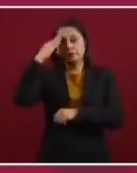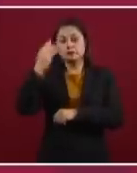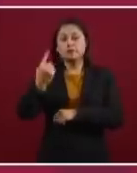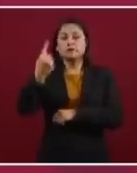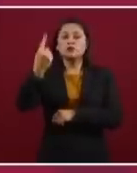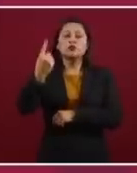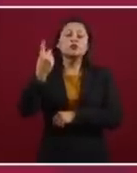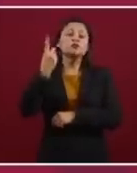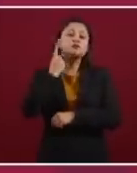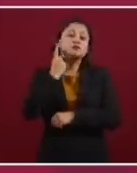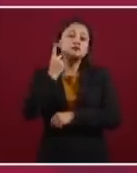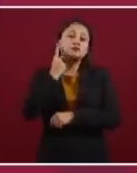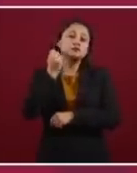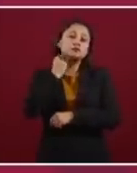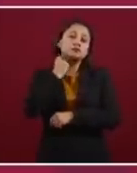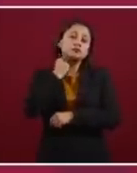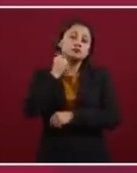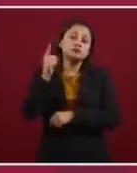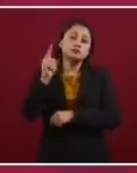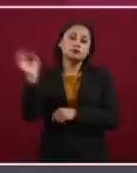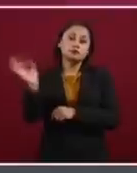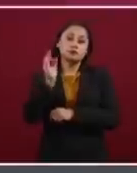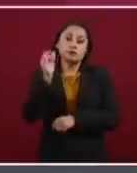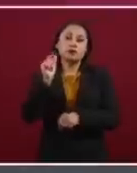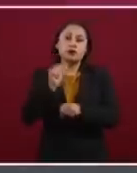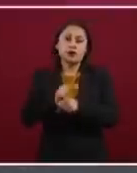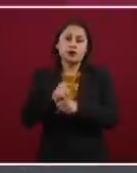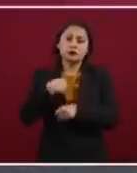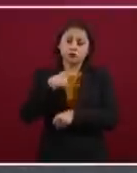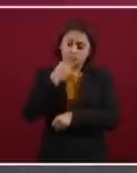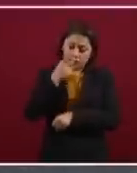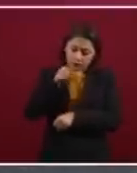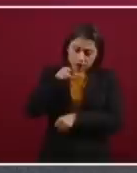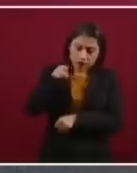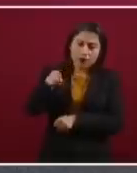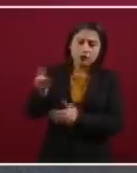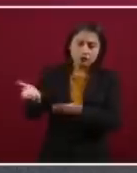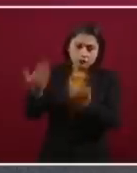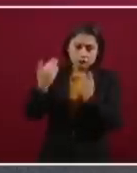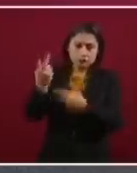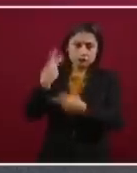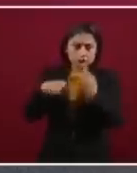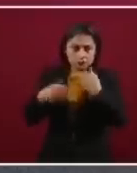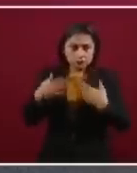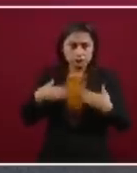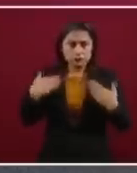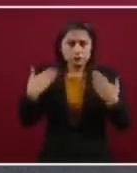federal que tenga confianza este legislador